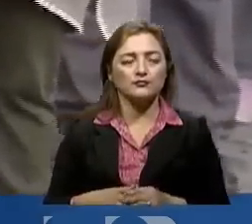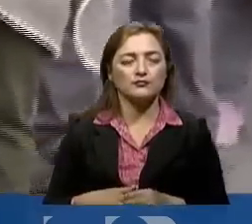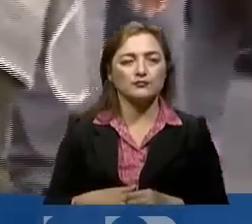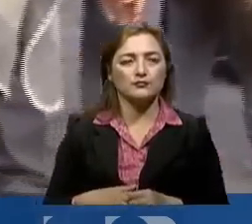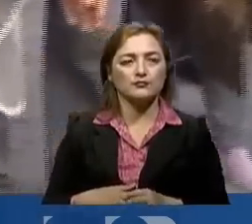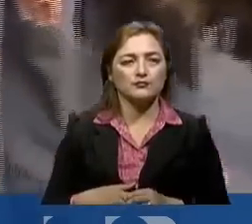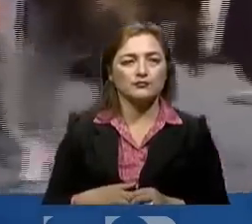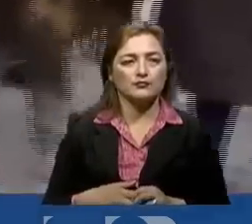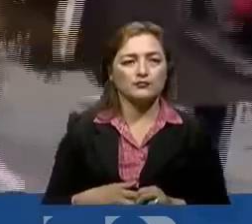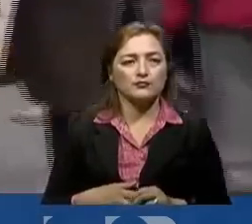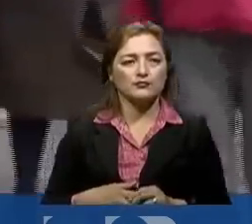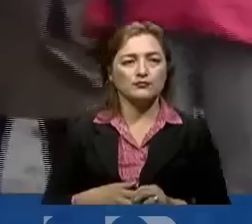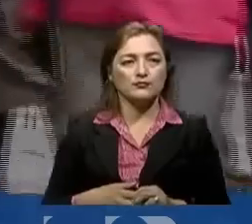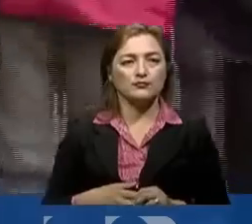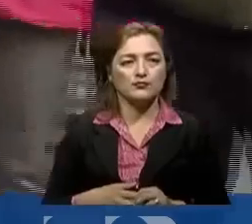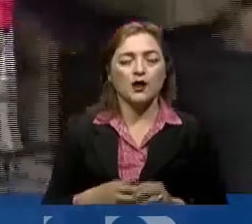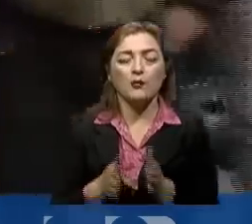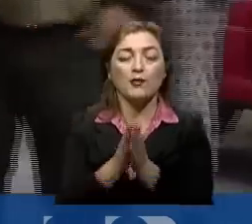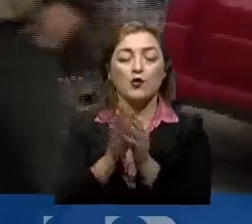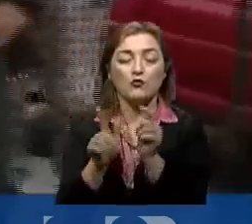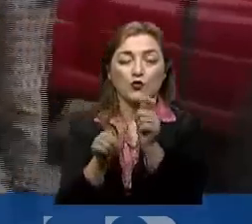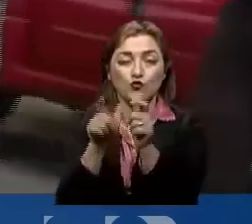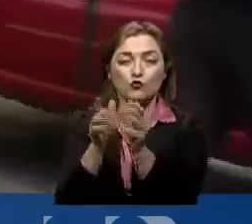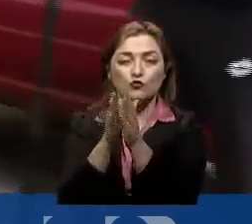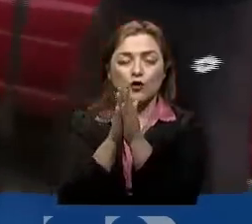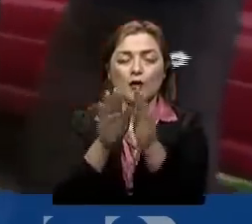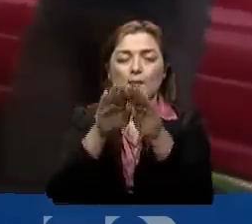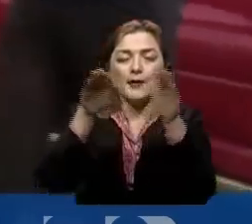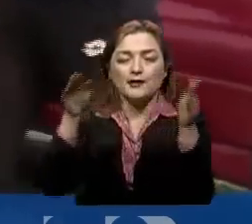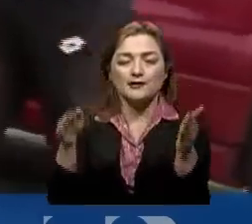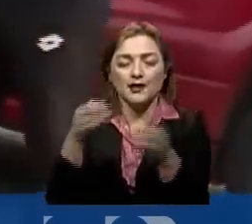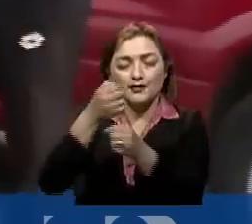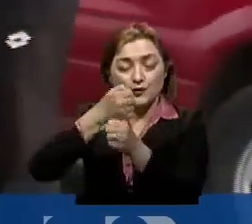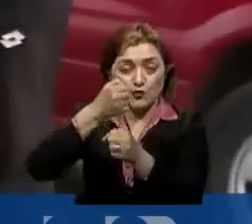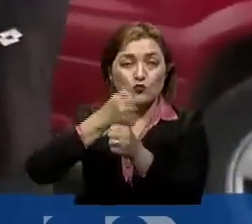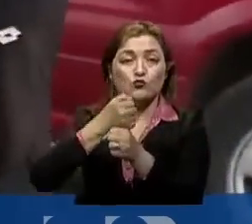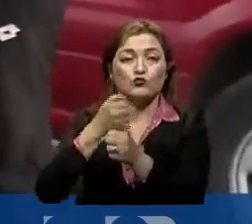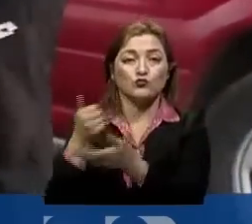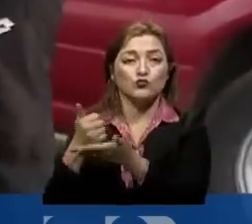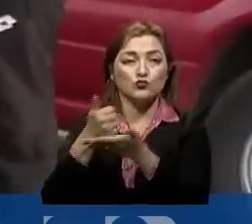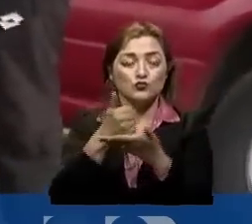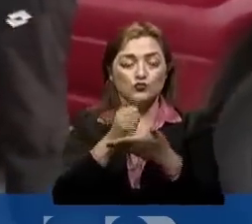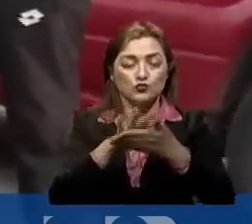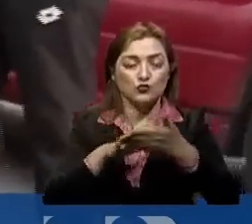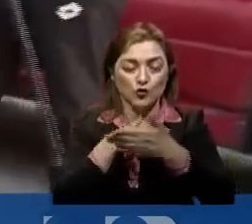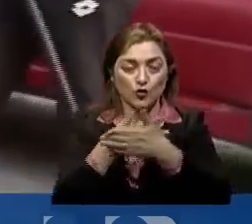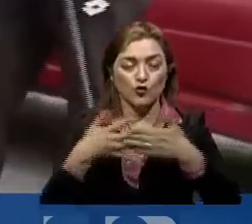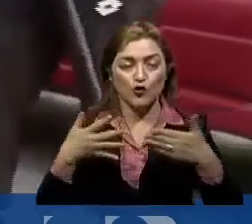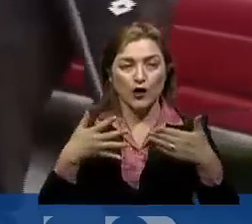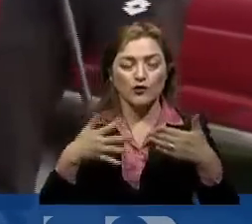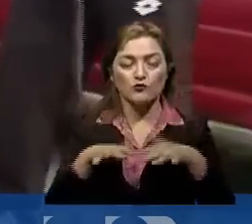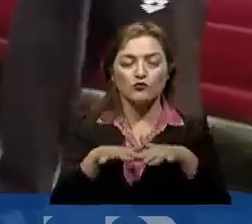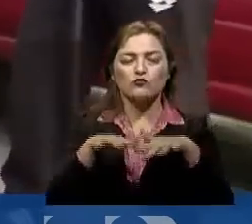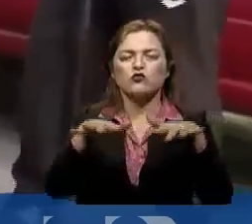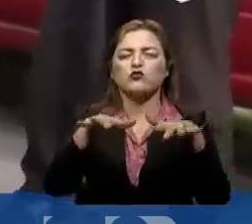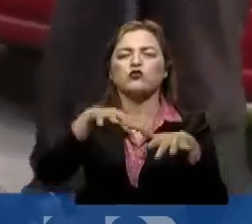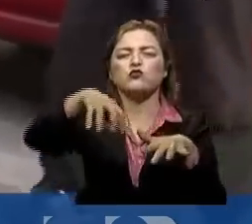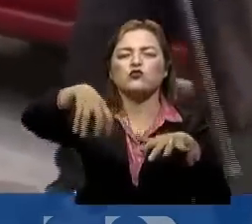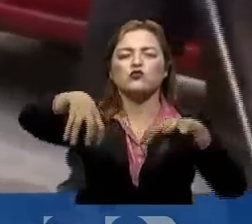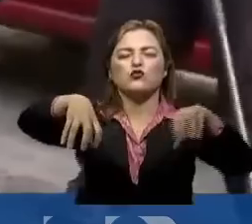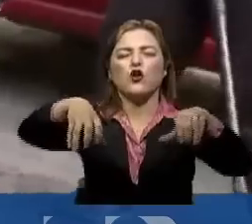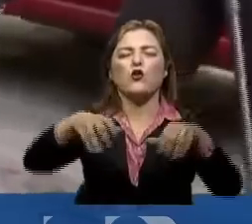señores del EMAPS hacer una mesa de trabajo conjuntamente con el GAD parroquial para que nos ayuden con los horarios de distribución.